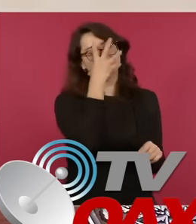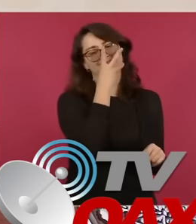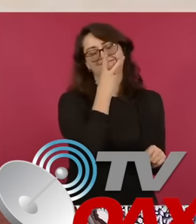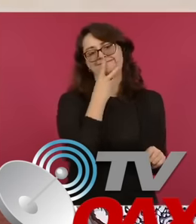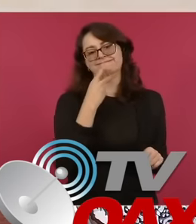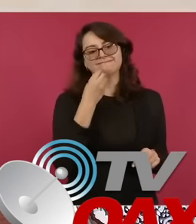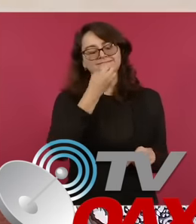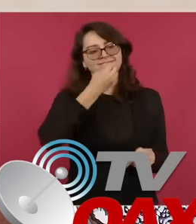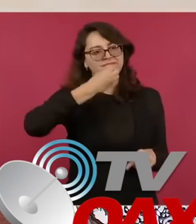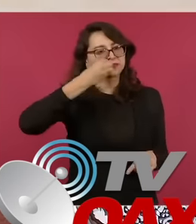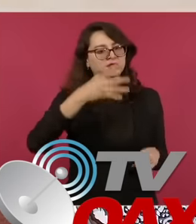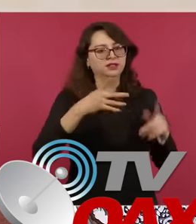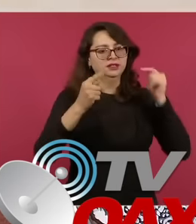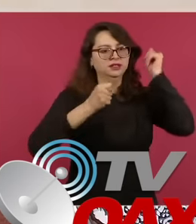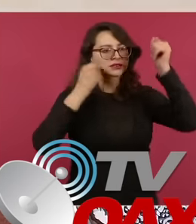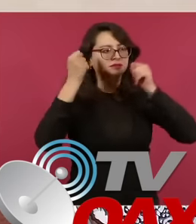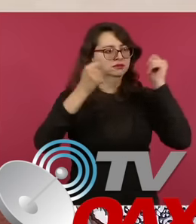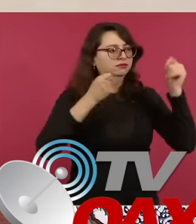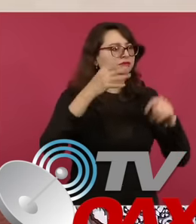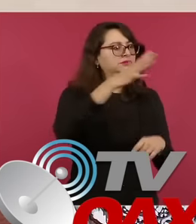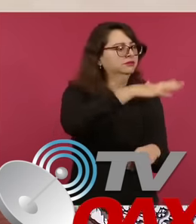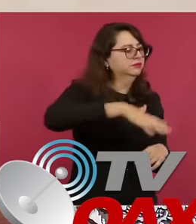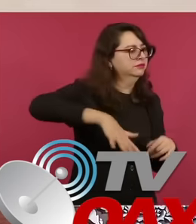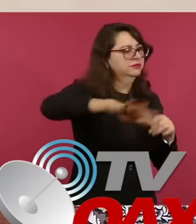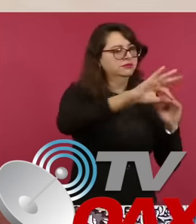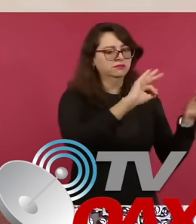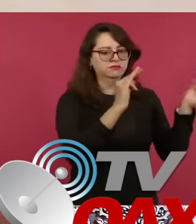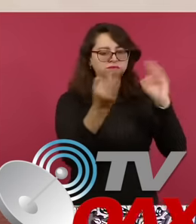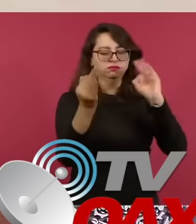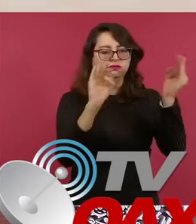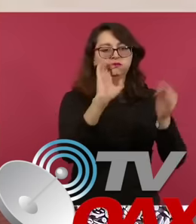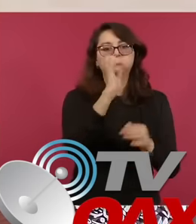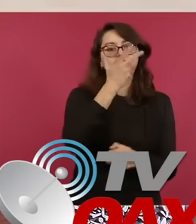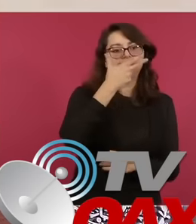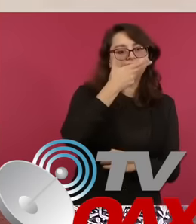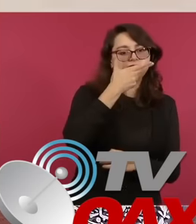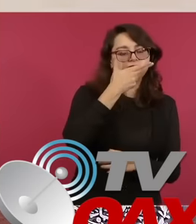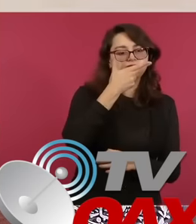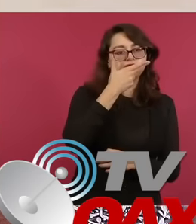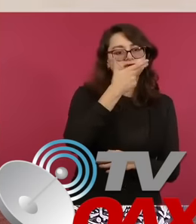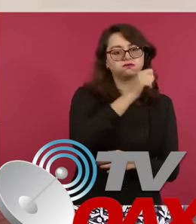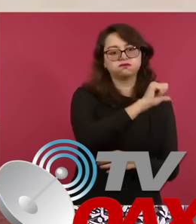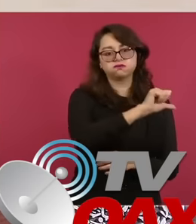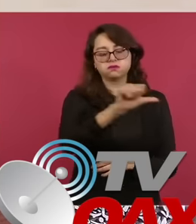Creel, toda esa región de Chihuahua,